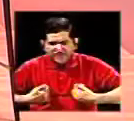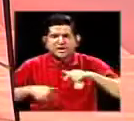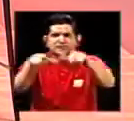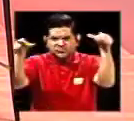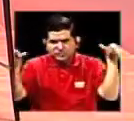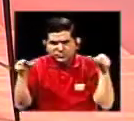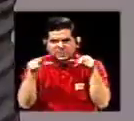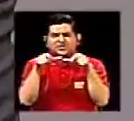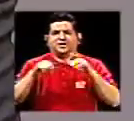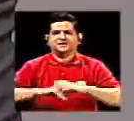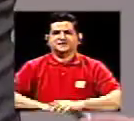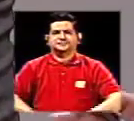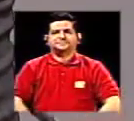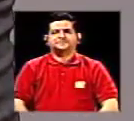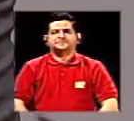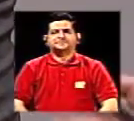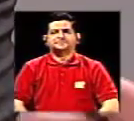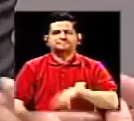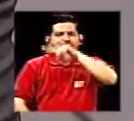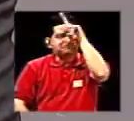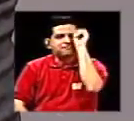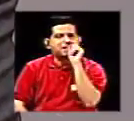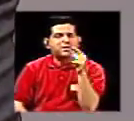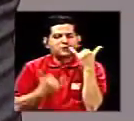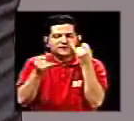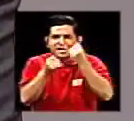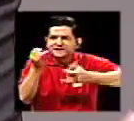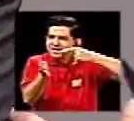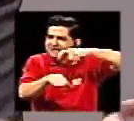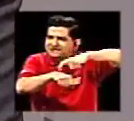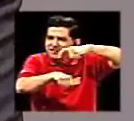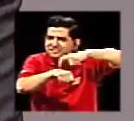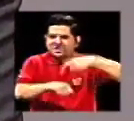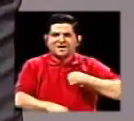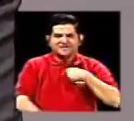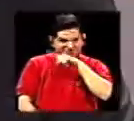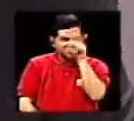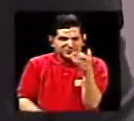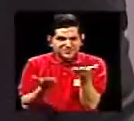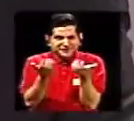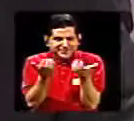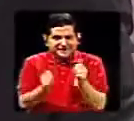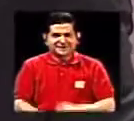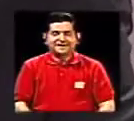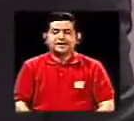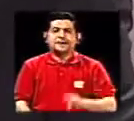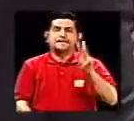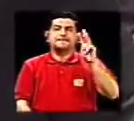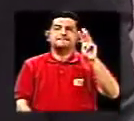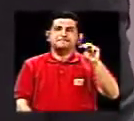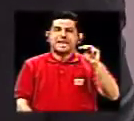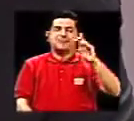lugares. Una pregunta, pues ya se nos está yendo el tiempo, pero se lo quería consultar. Don Melvin,